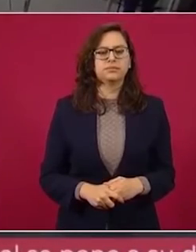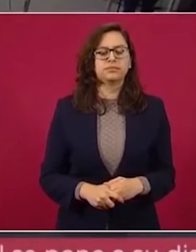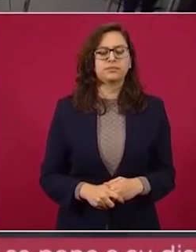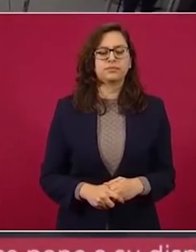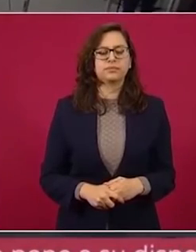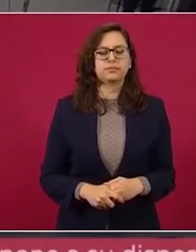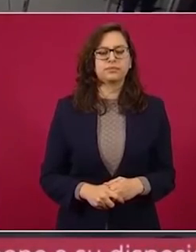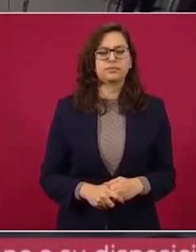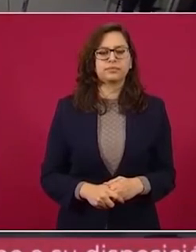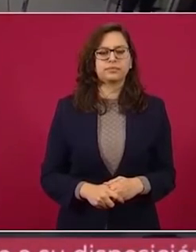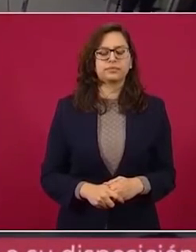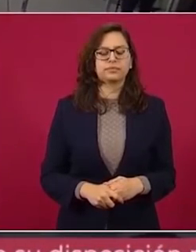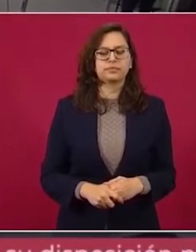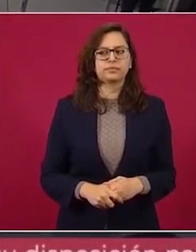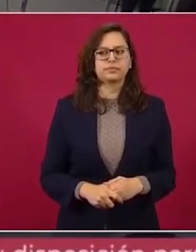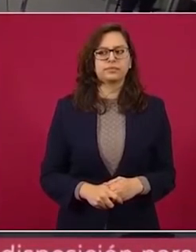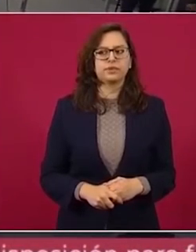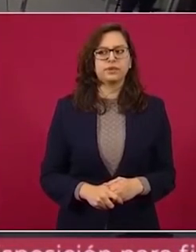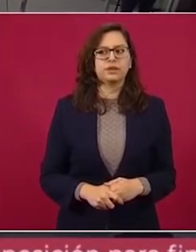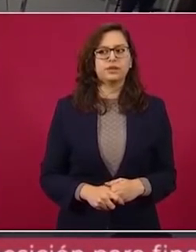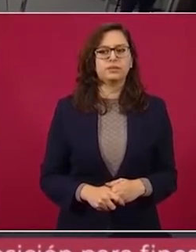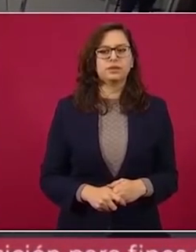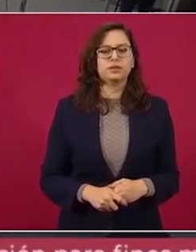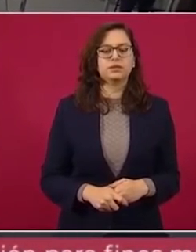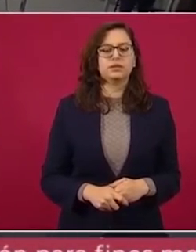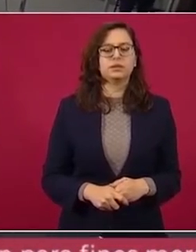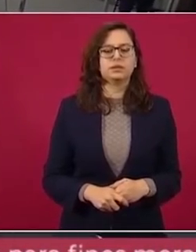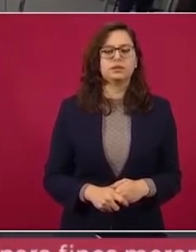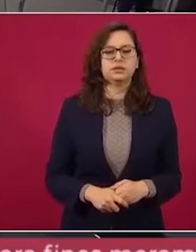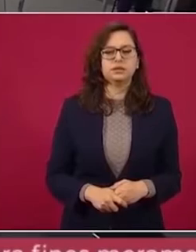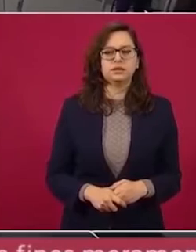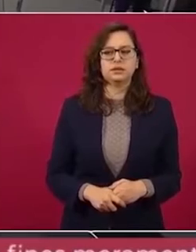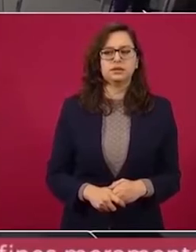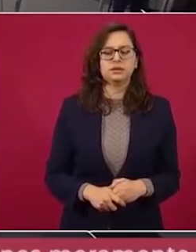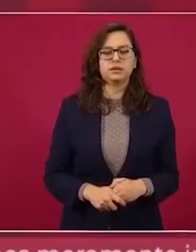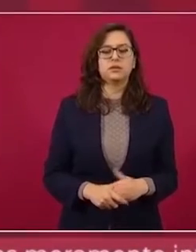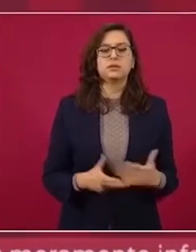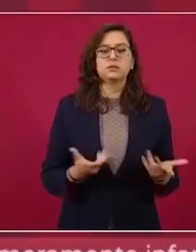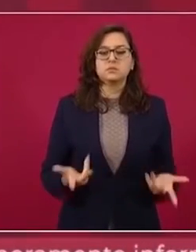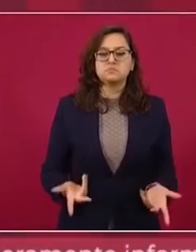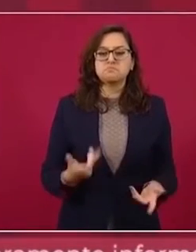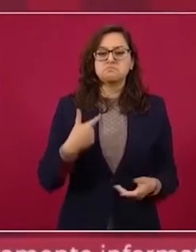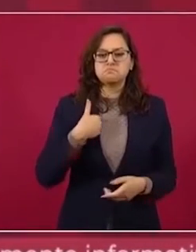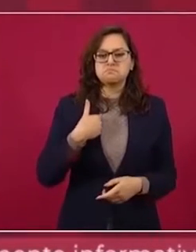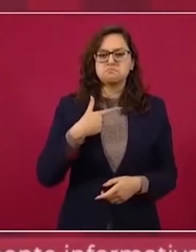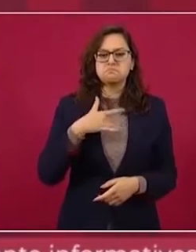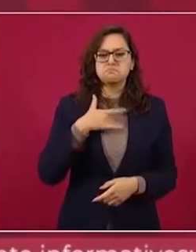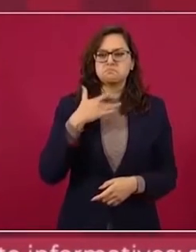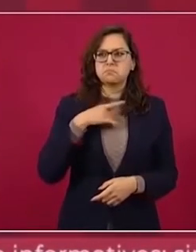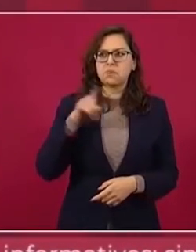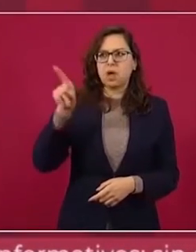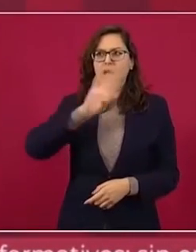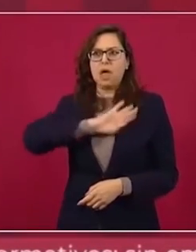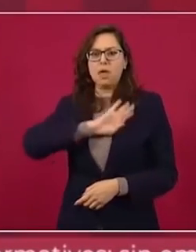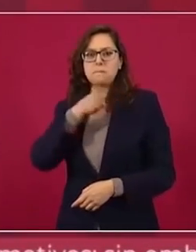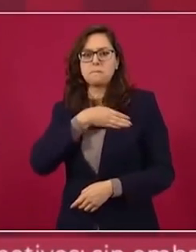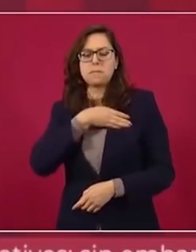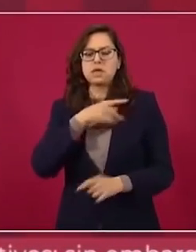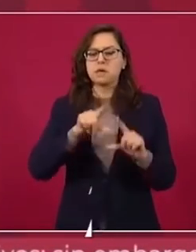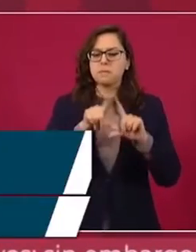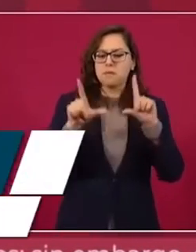vamos a darnos tiempo para respetarnos y